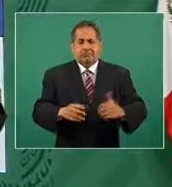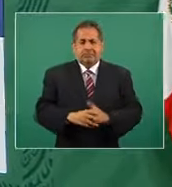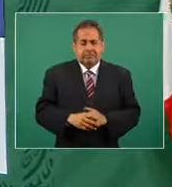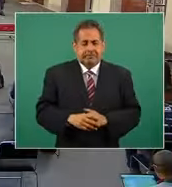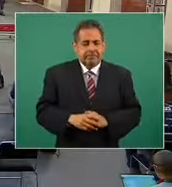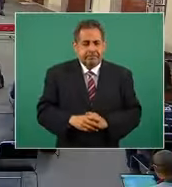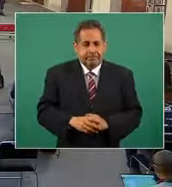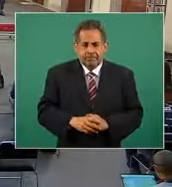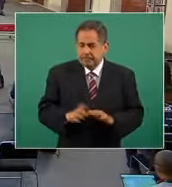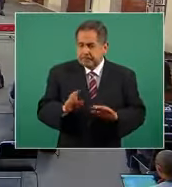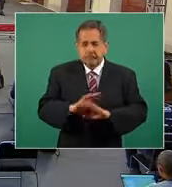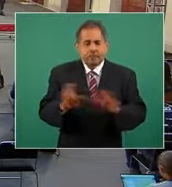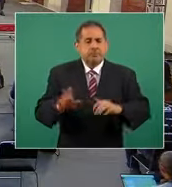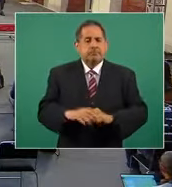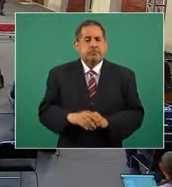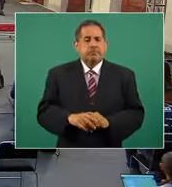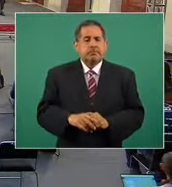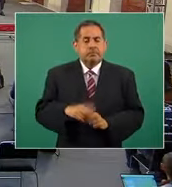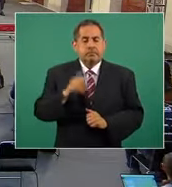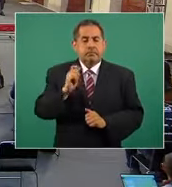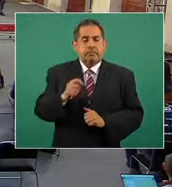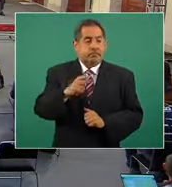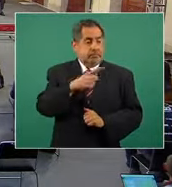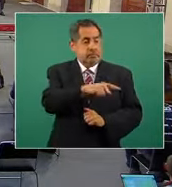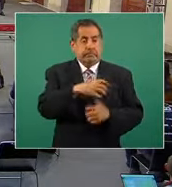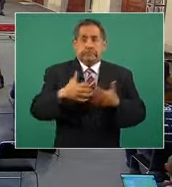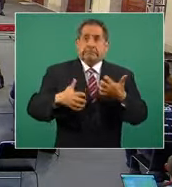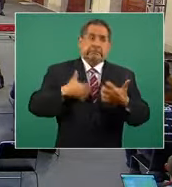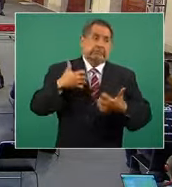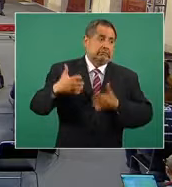Entonces, cuando se enojan